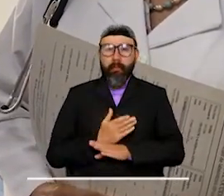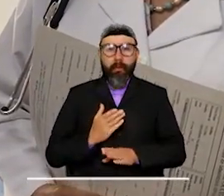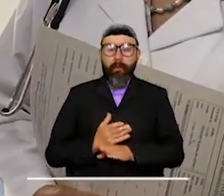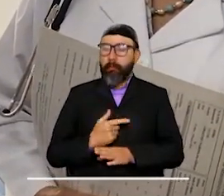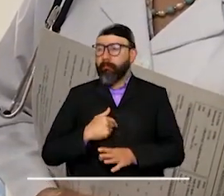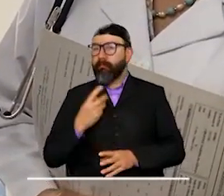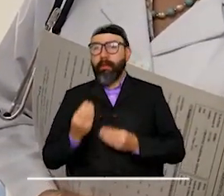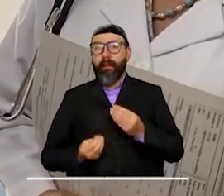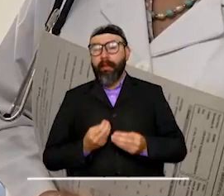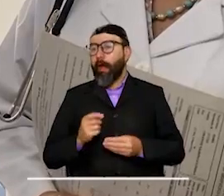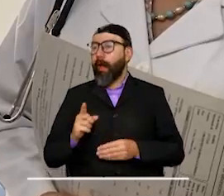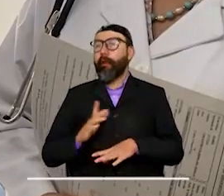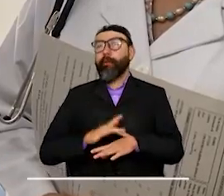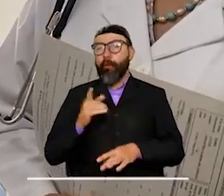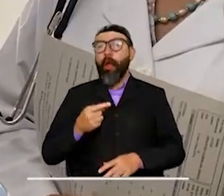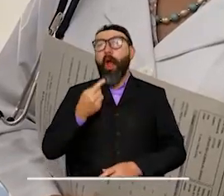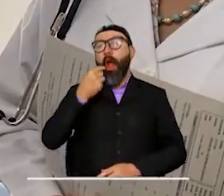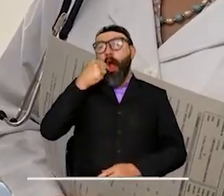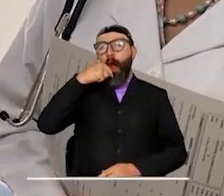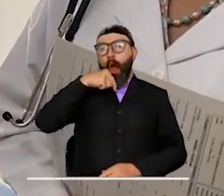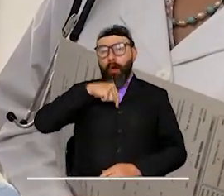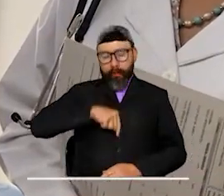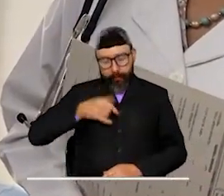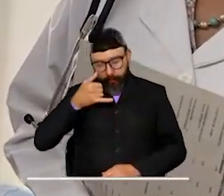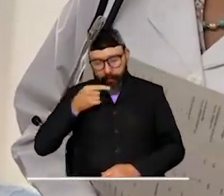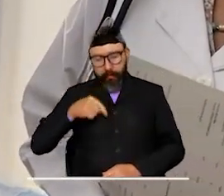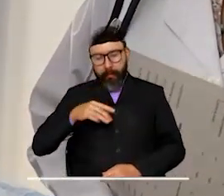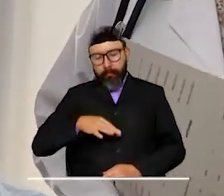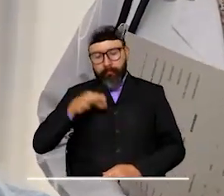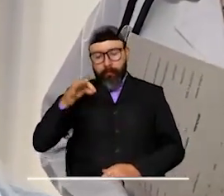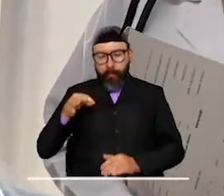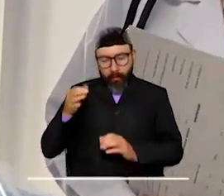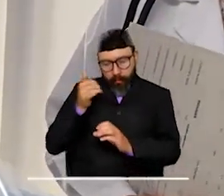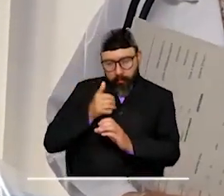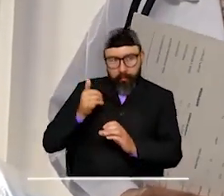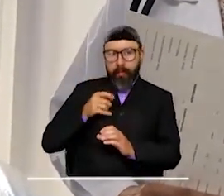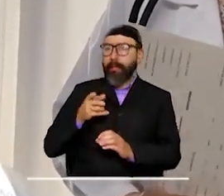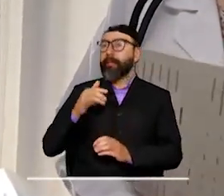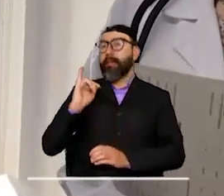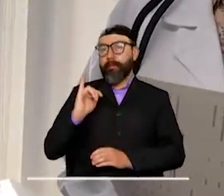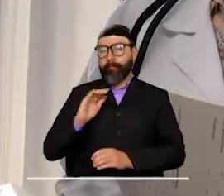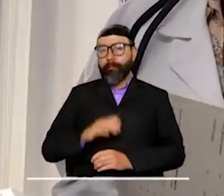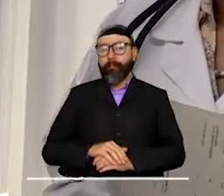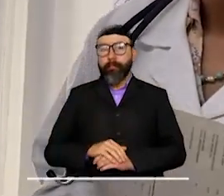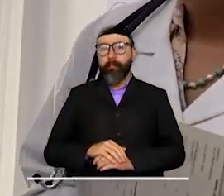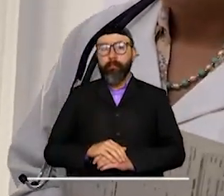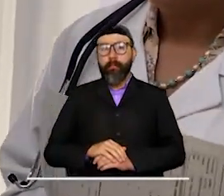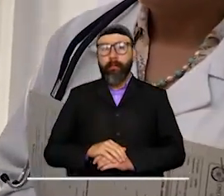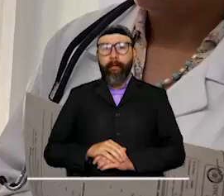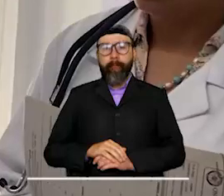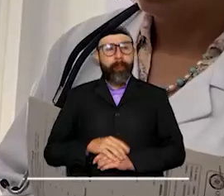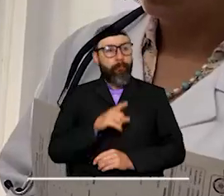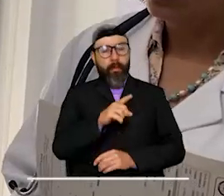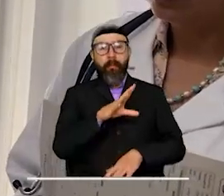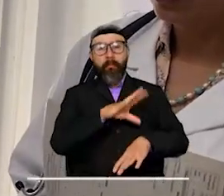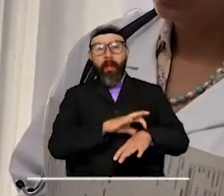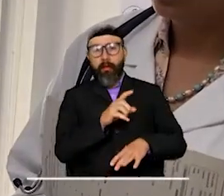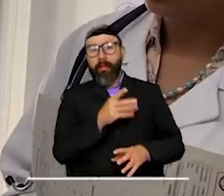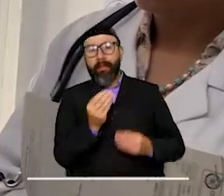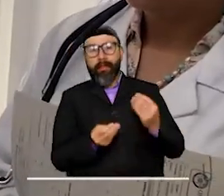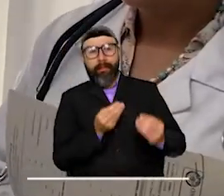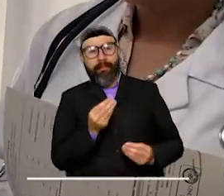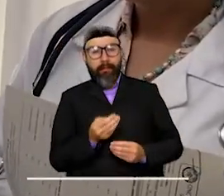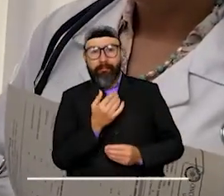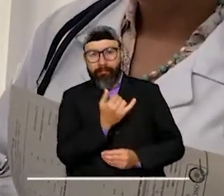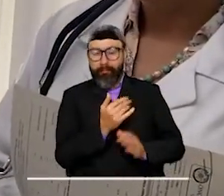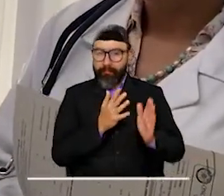la endoscopia y la biopsia. Entonces miren que esto no es inteligente lo que hicieron con él, porque cuando cuento la historia del